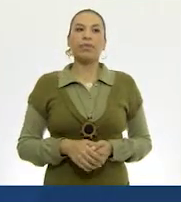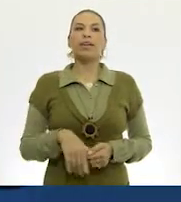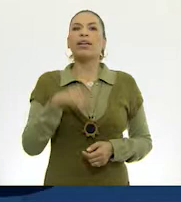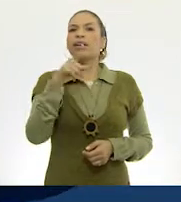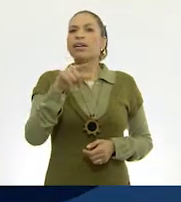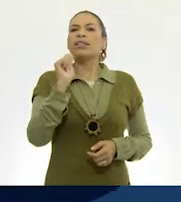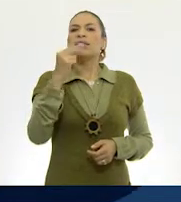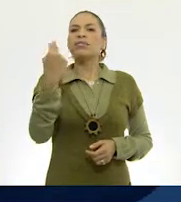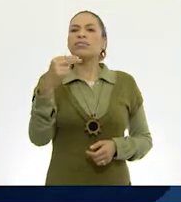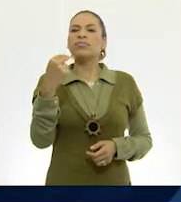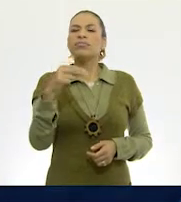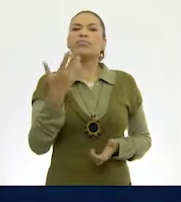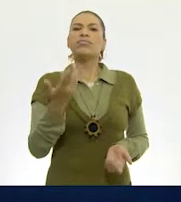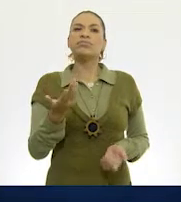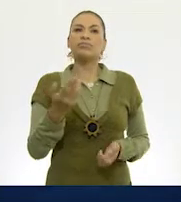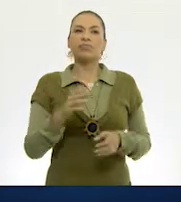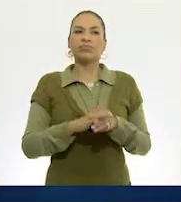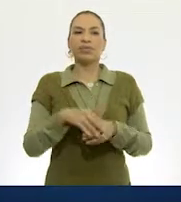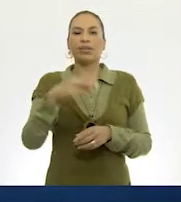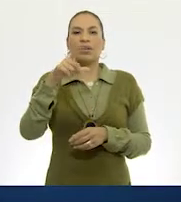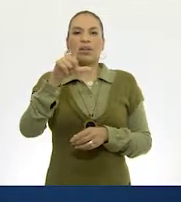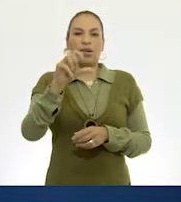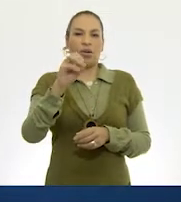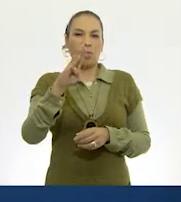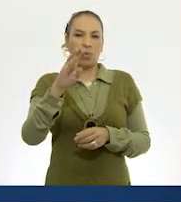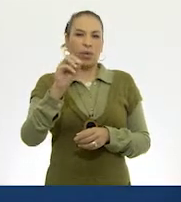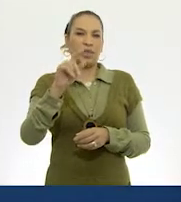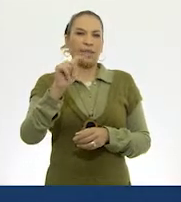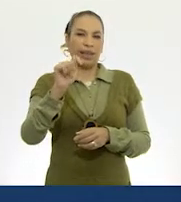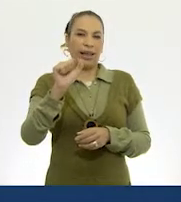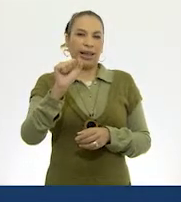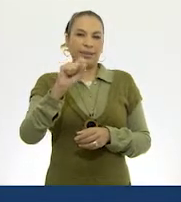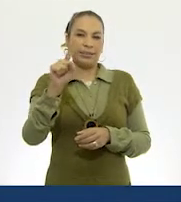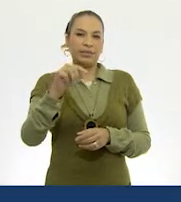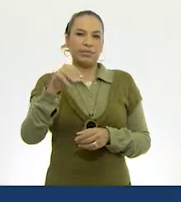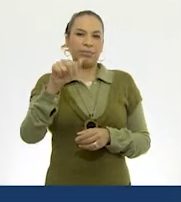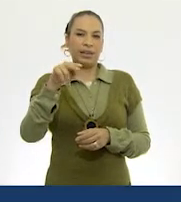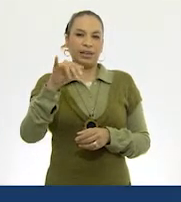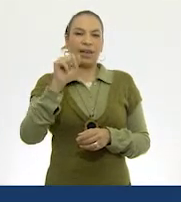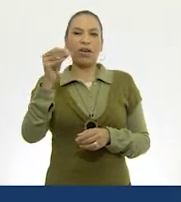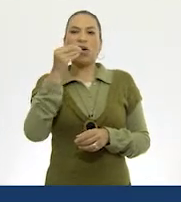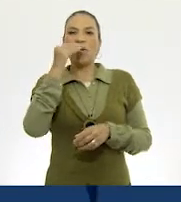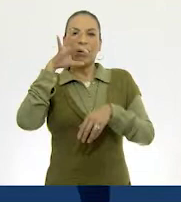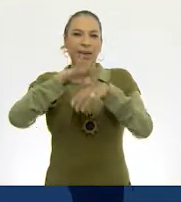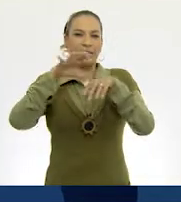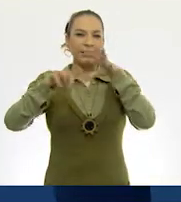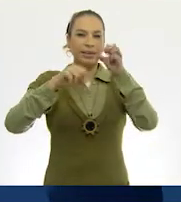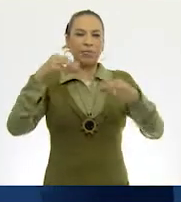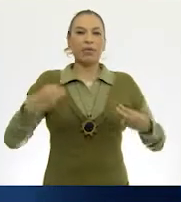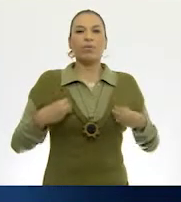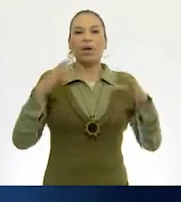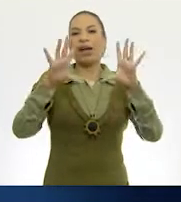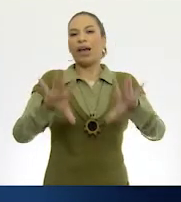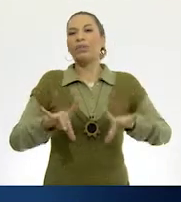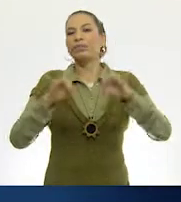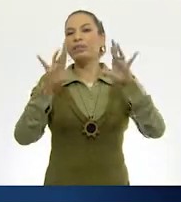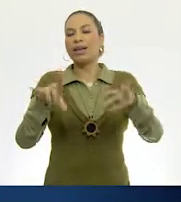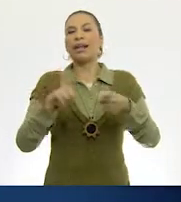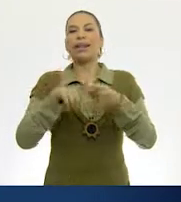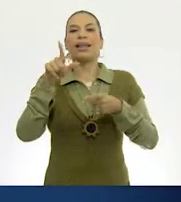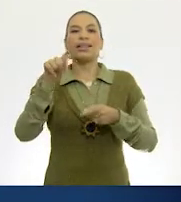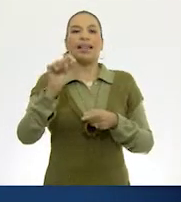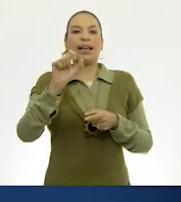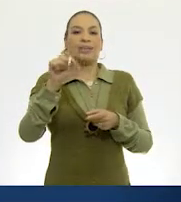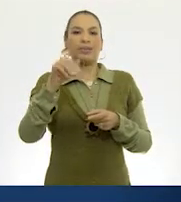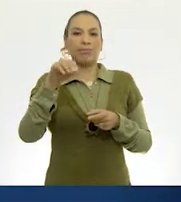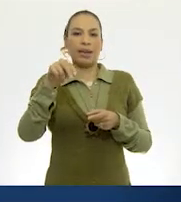También es llamado tilacino o lobo de Tasmania. Fue un mamífero carnívoro que vivió en Australia, Tasmania y